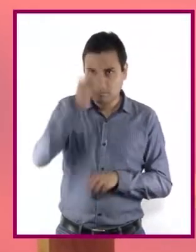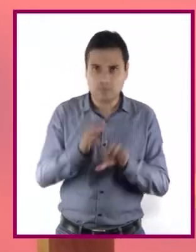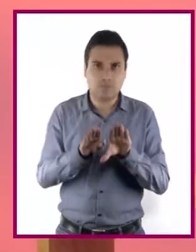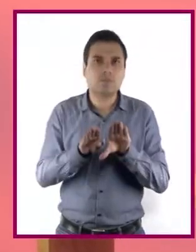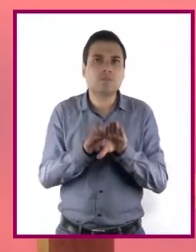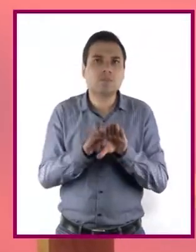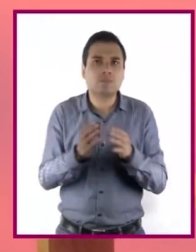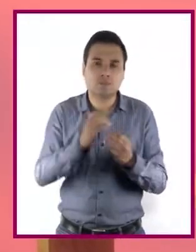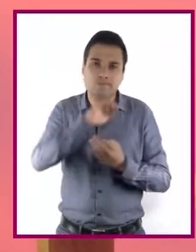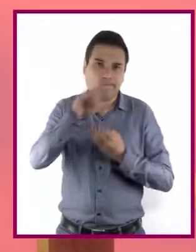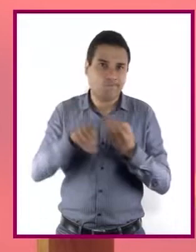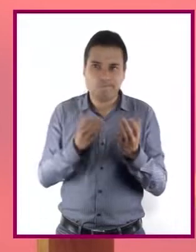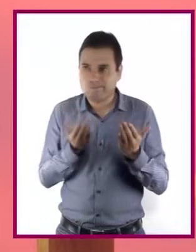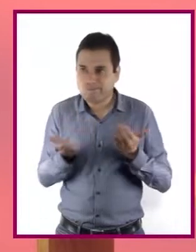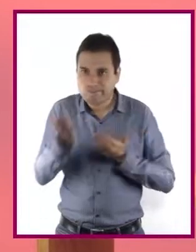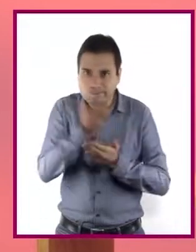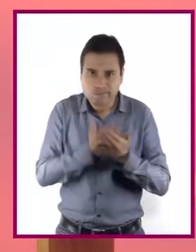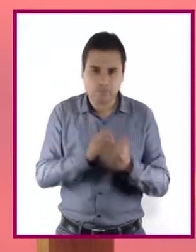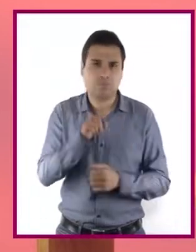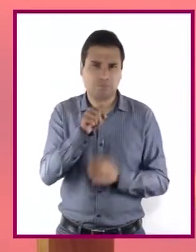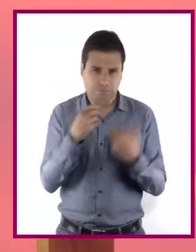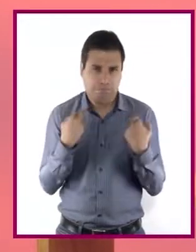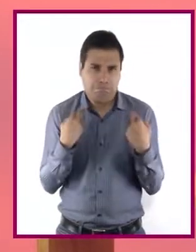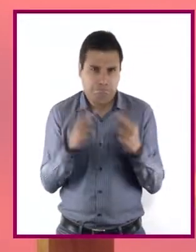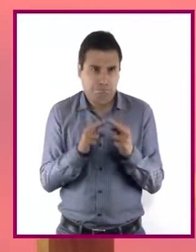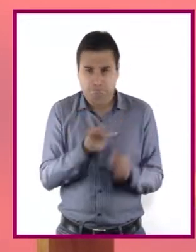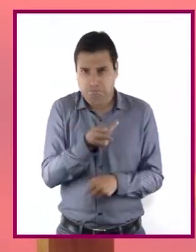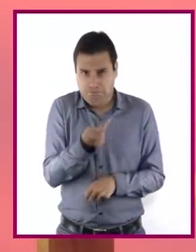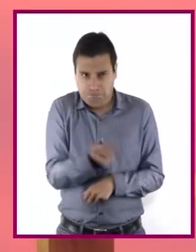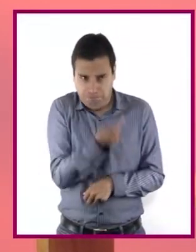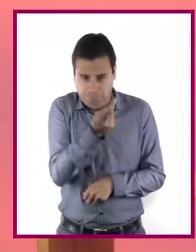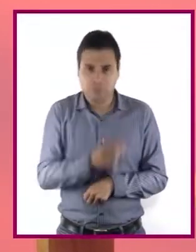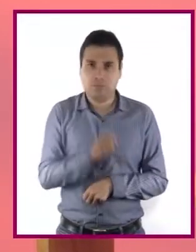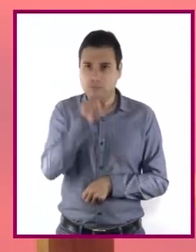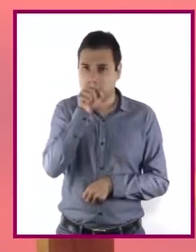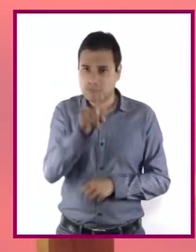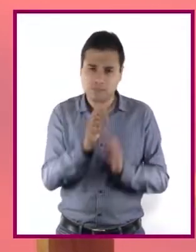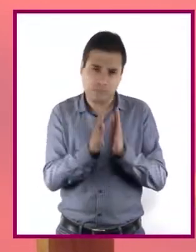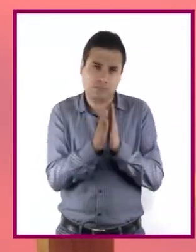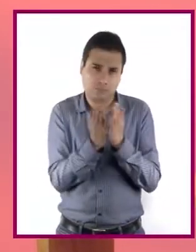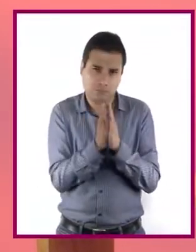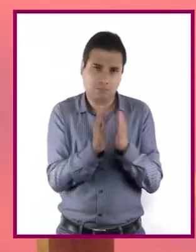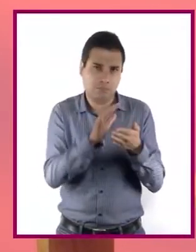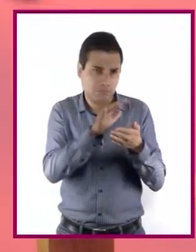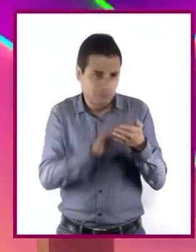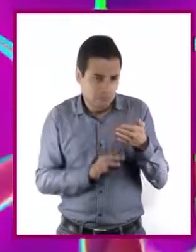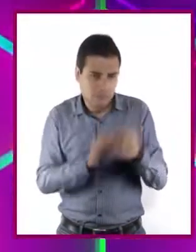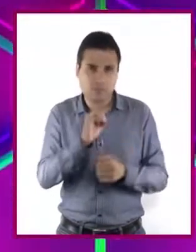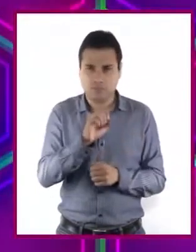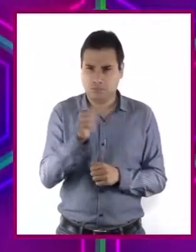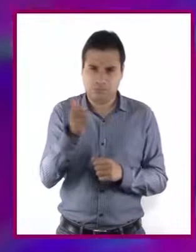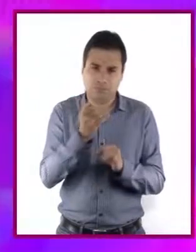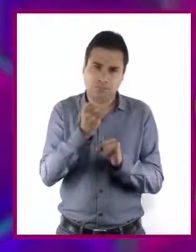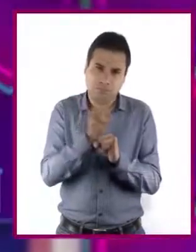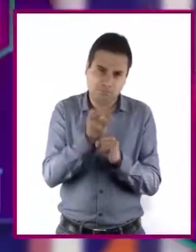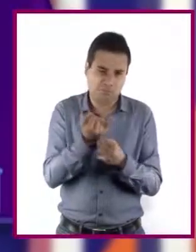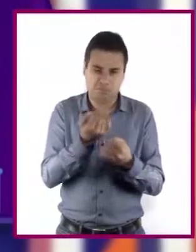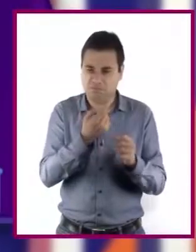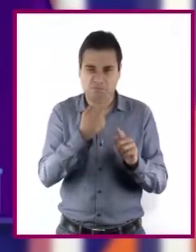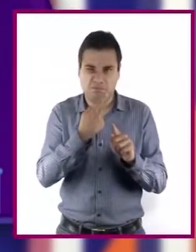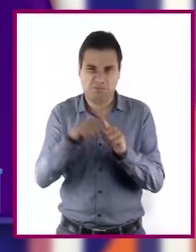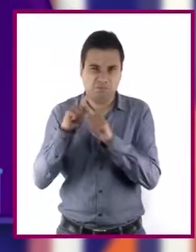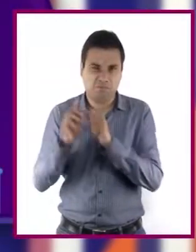por lo que les aconsejo apoyarse en su maestra o maestro, así como de su libro de texto o de otras fuentes de información. En esta